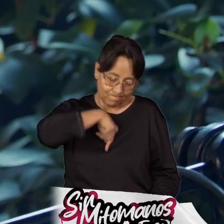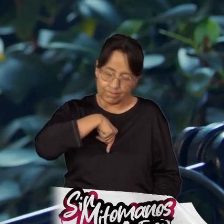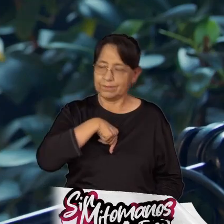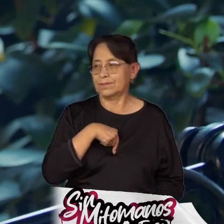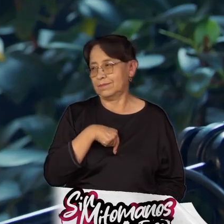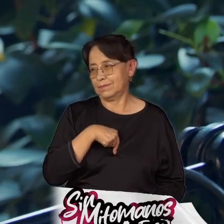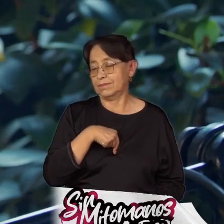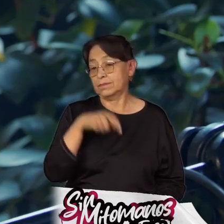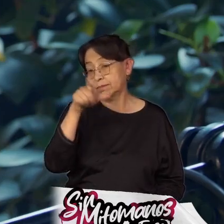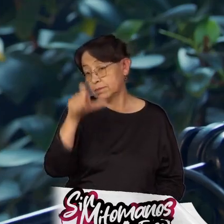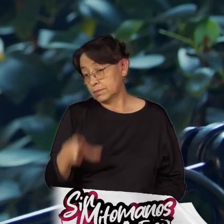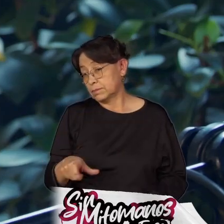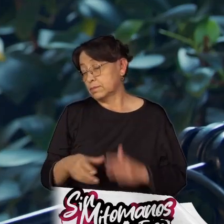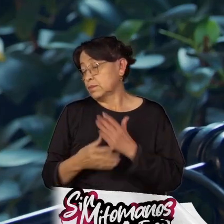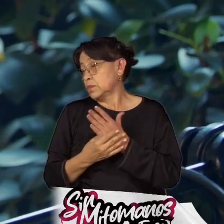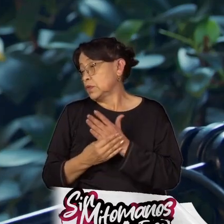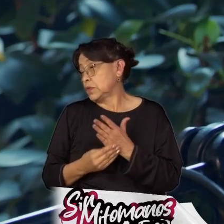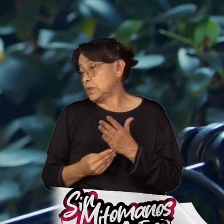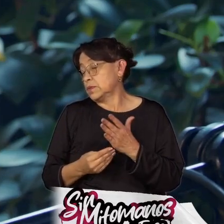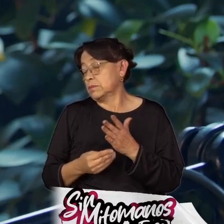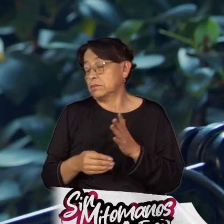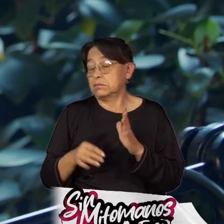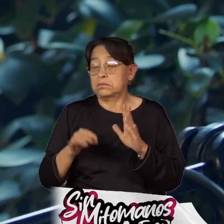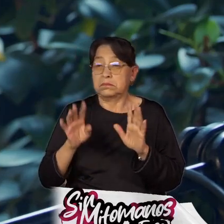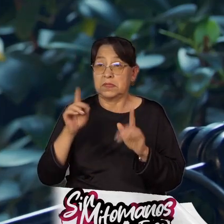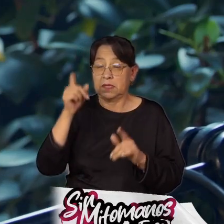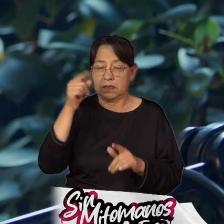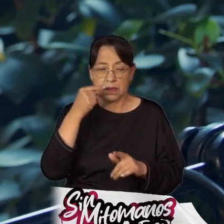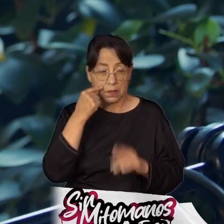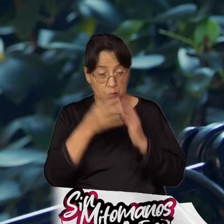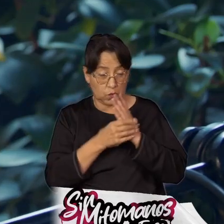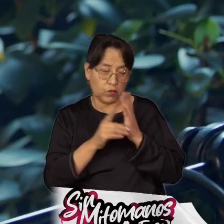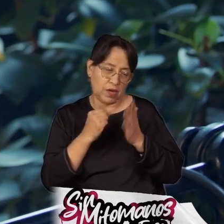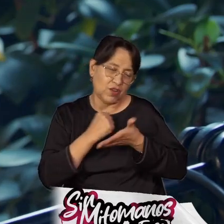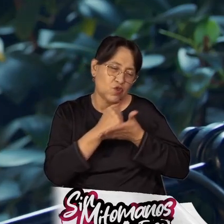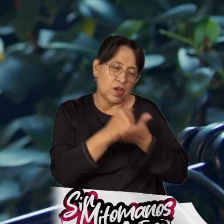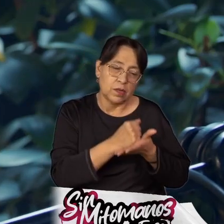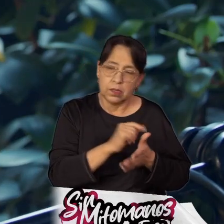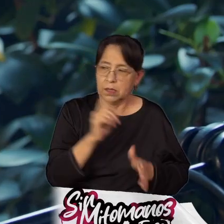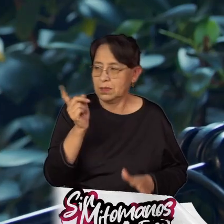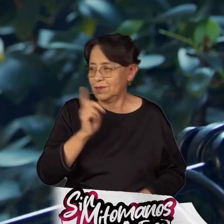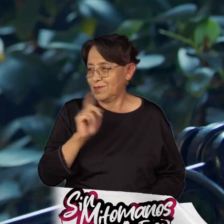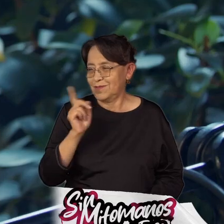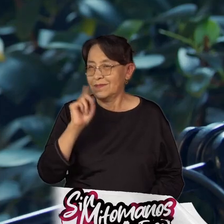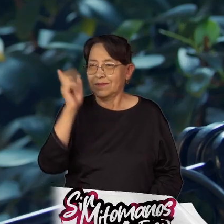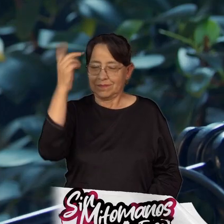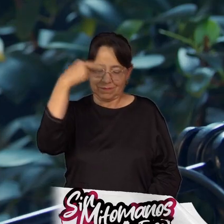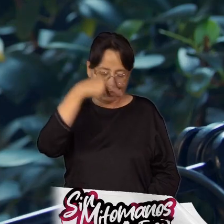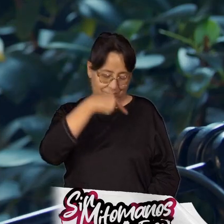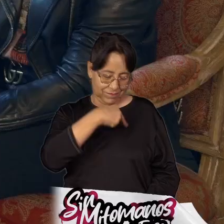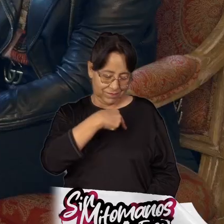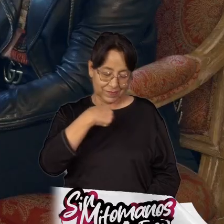el pobre que no tiene la posibilidad al que Él sigue. No, Él mira al pobre de espíritu, por ejemplo.